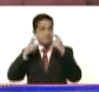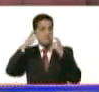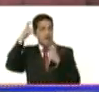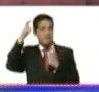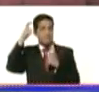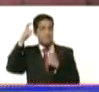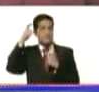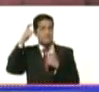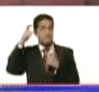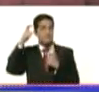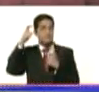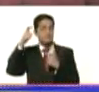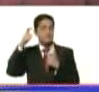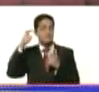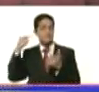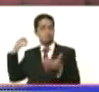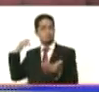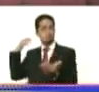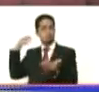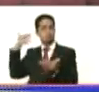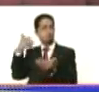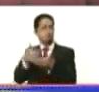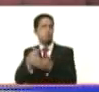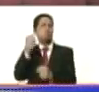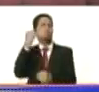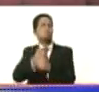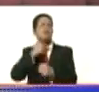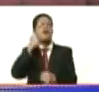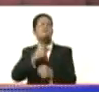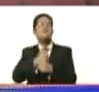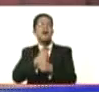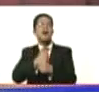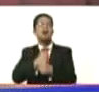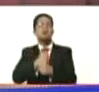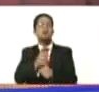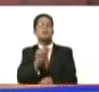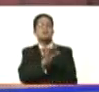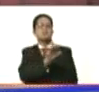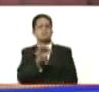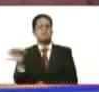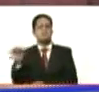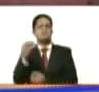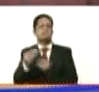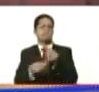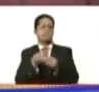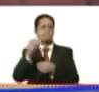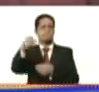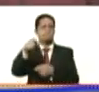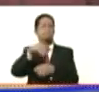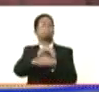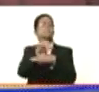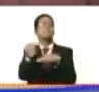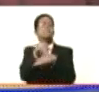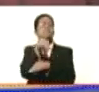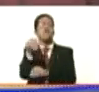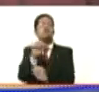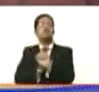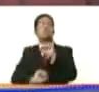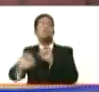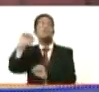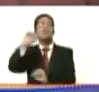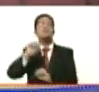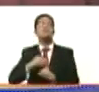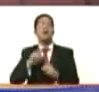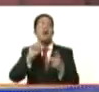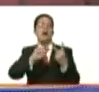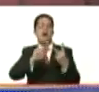luego de un trabajo extraordinario realizado en el Ministerio de la Defensa, nuestra